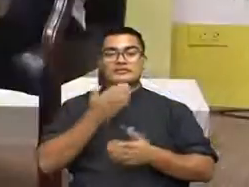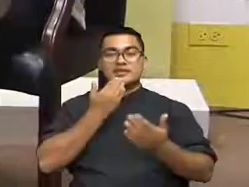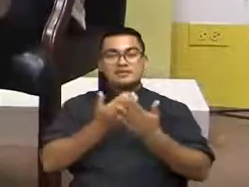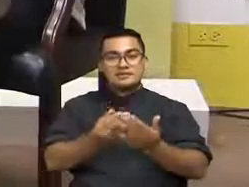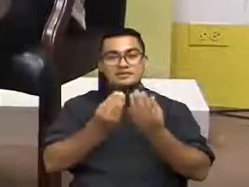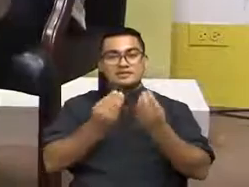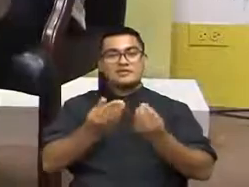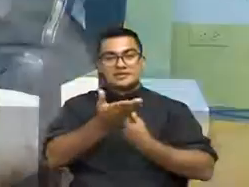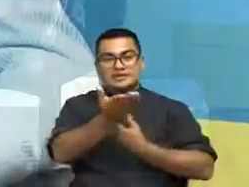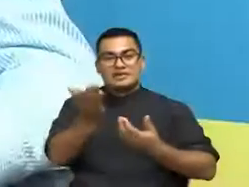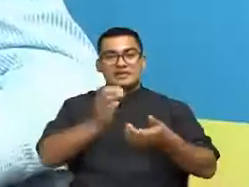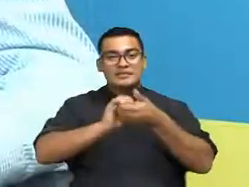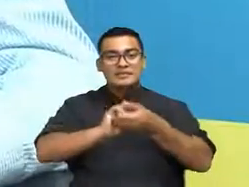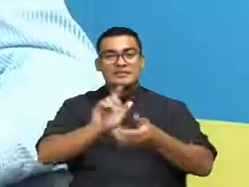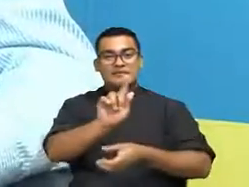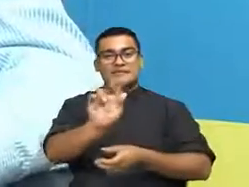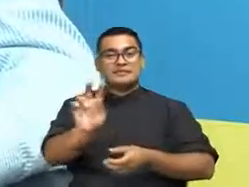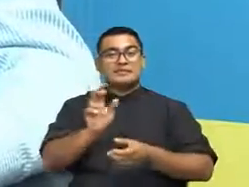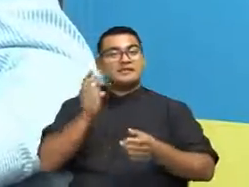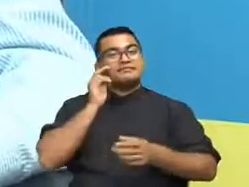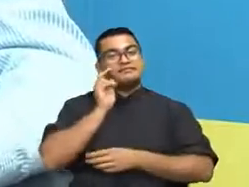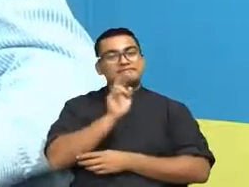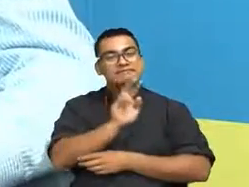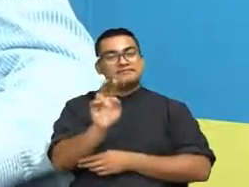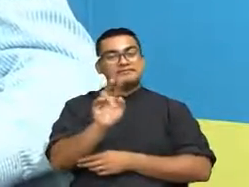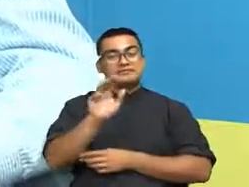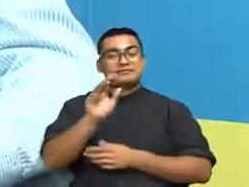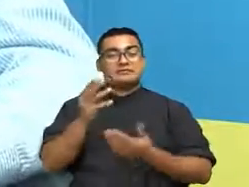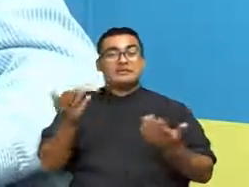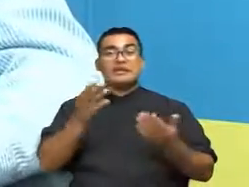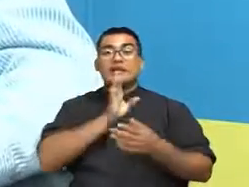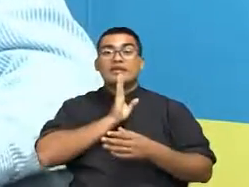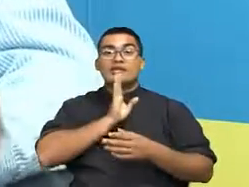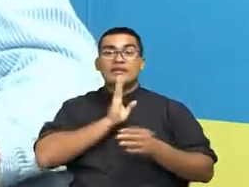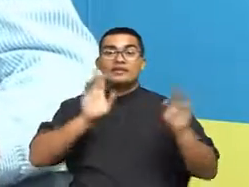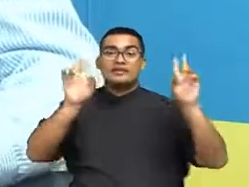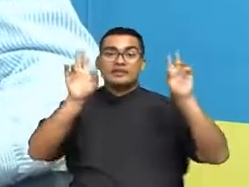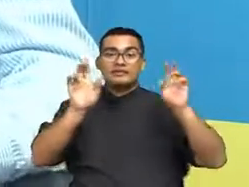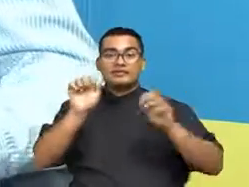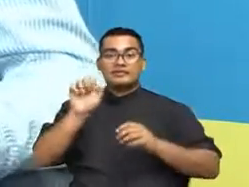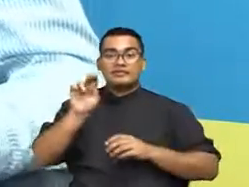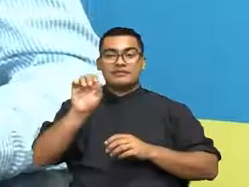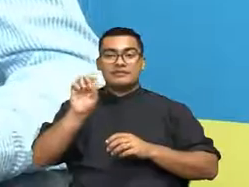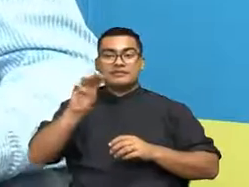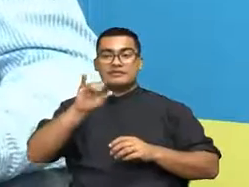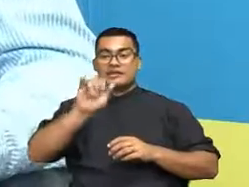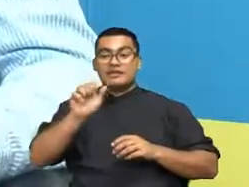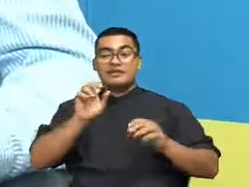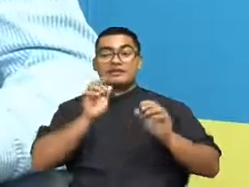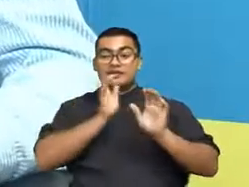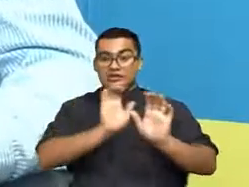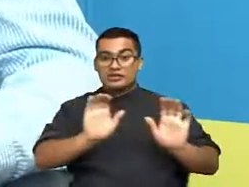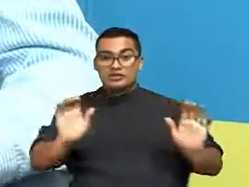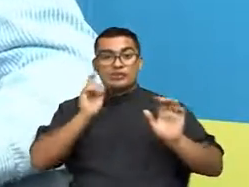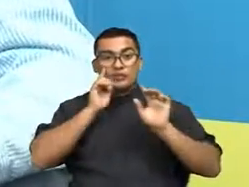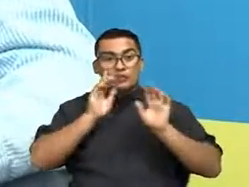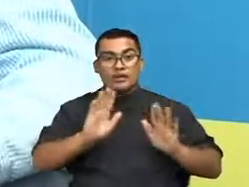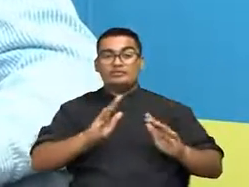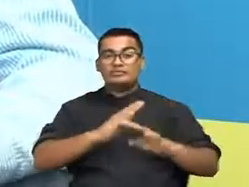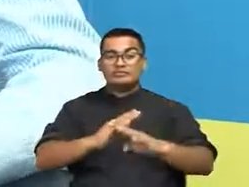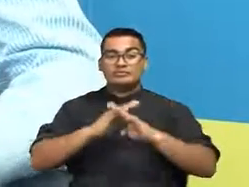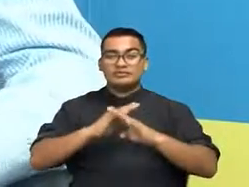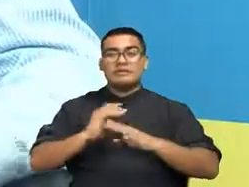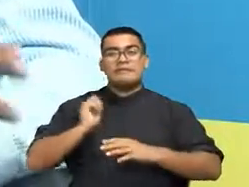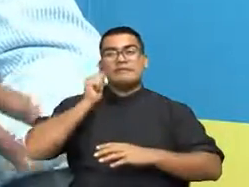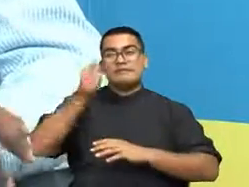amigos televidentes, por su fiel sintonía. Hoy estábamos hablando sobre la prevención de la anemia en la niñez. Le esperamos el día de mañana